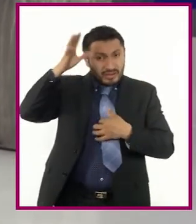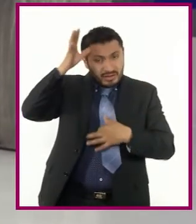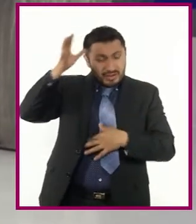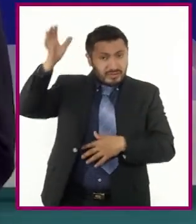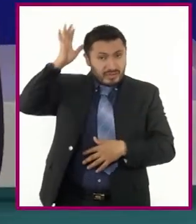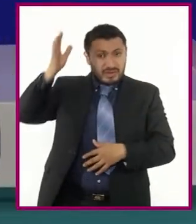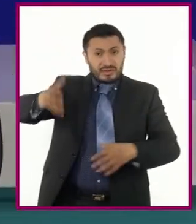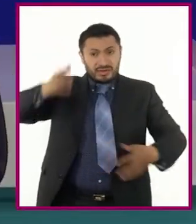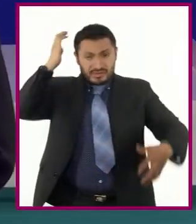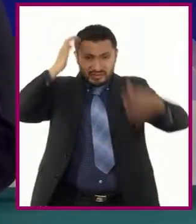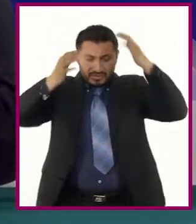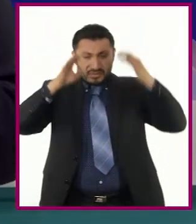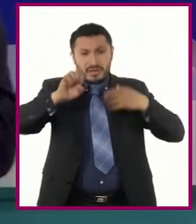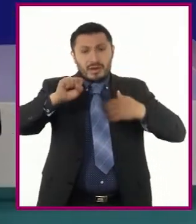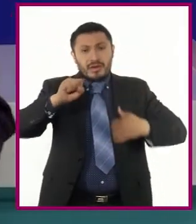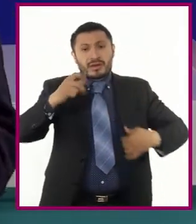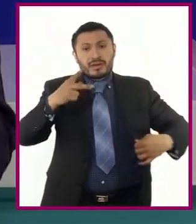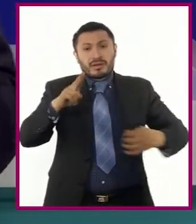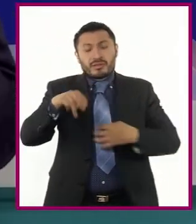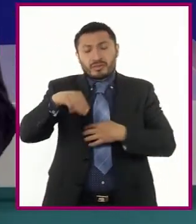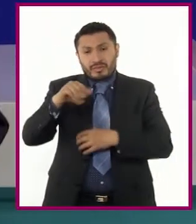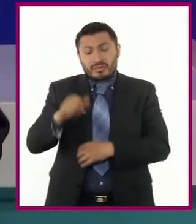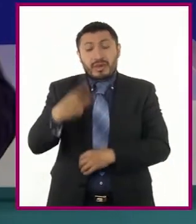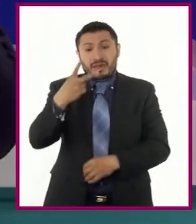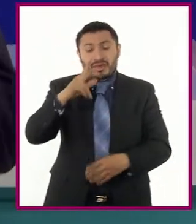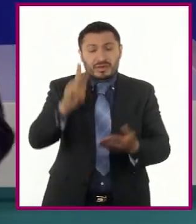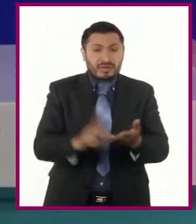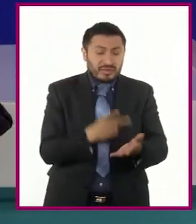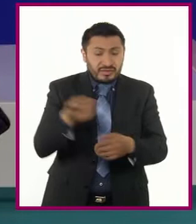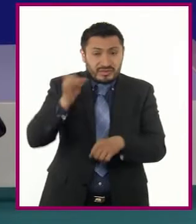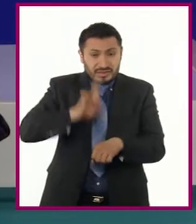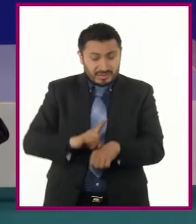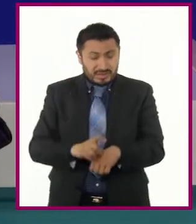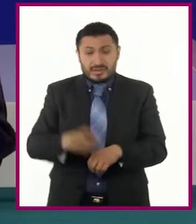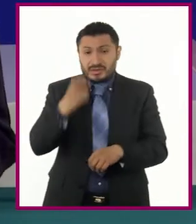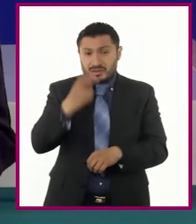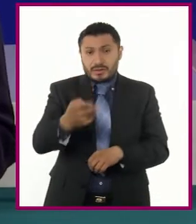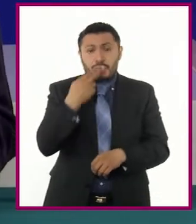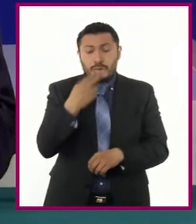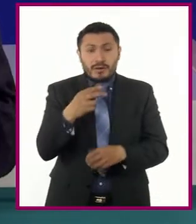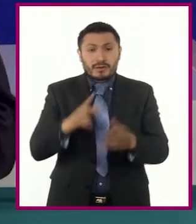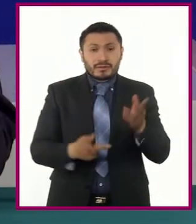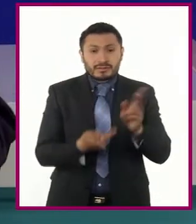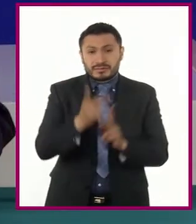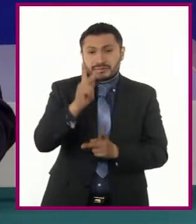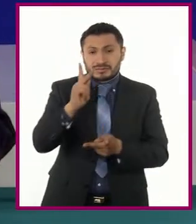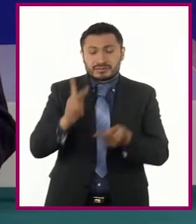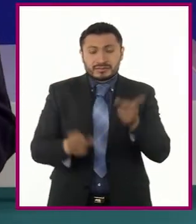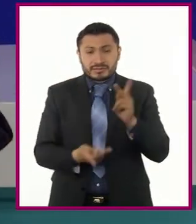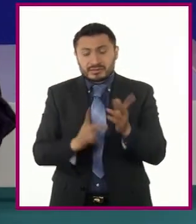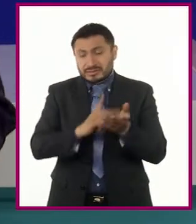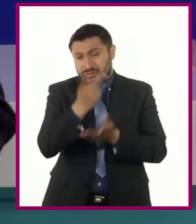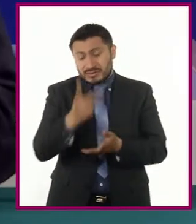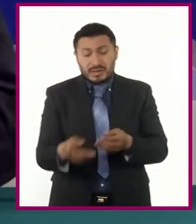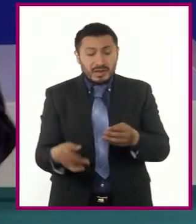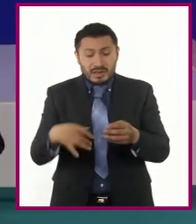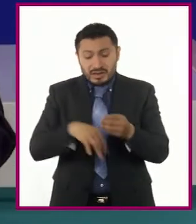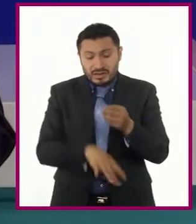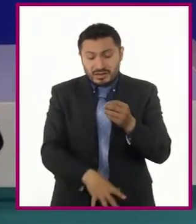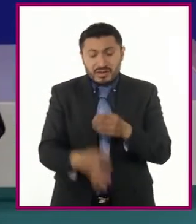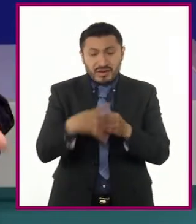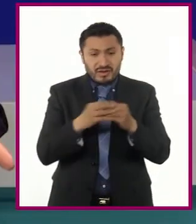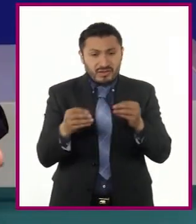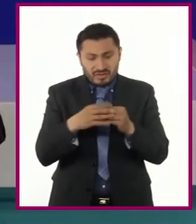de espuma 2 veces al día y para ello utilizaban algunas plantas cuyos tallos o frutos contienen